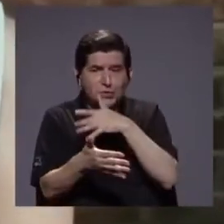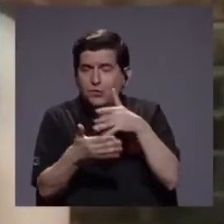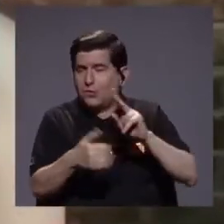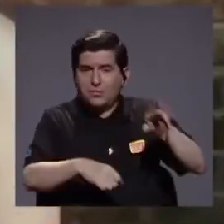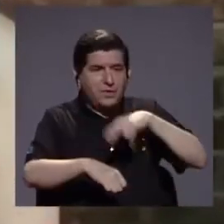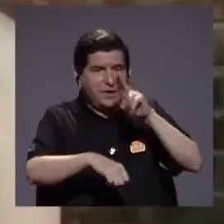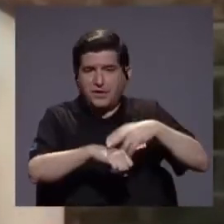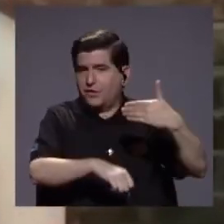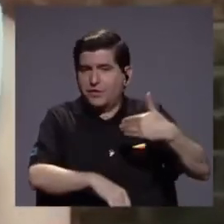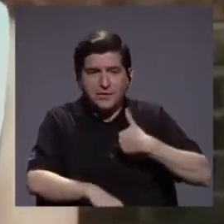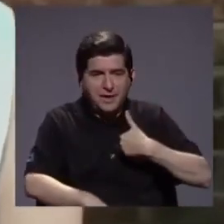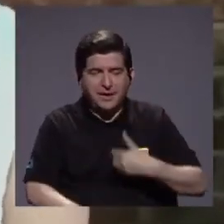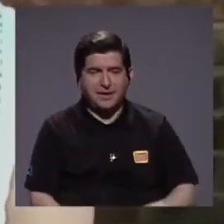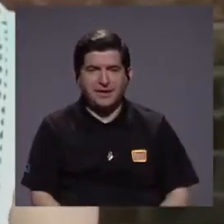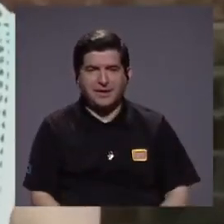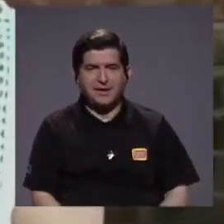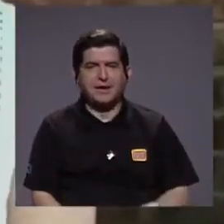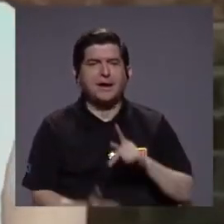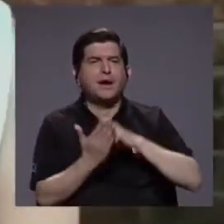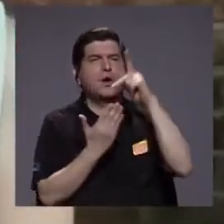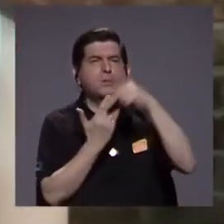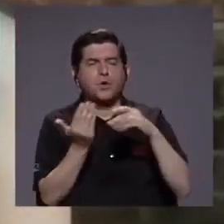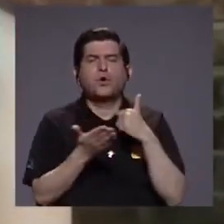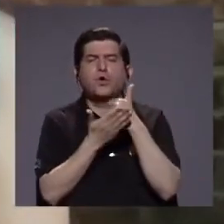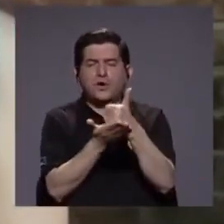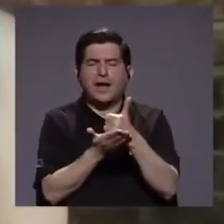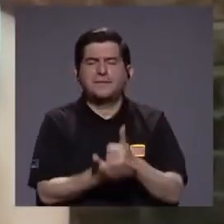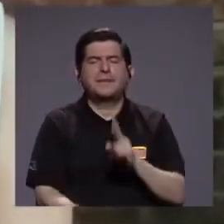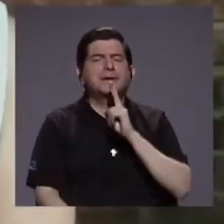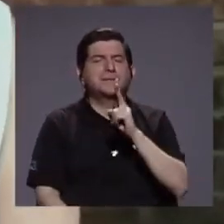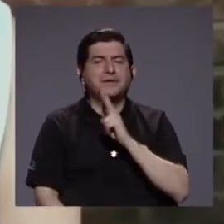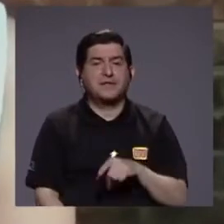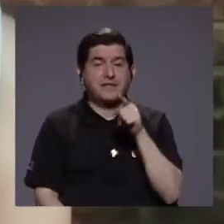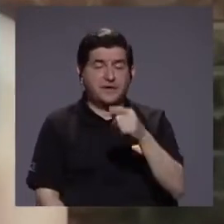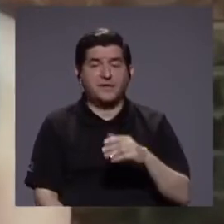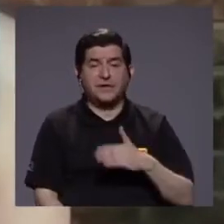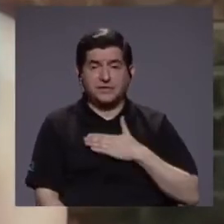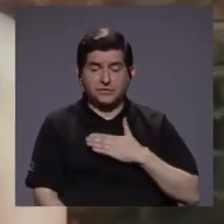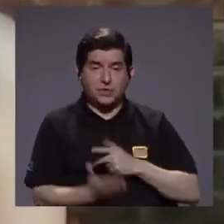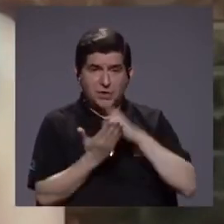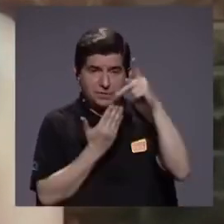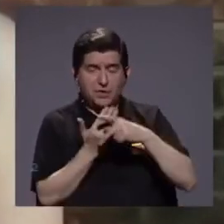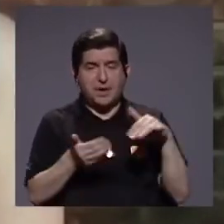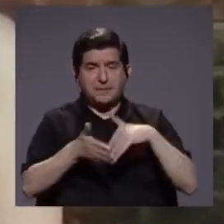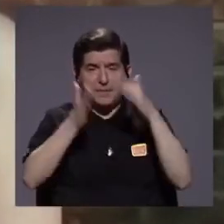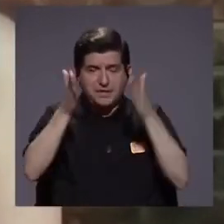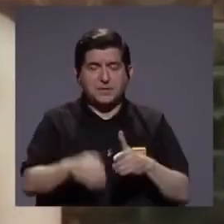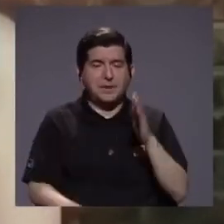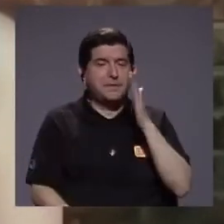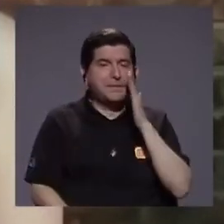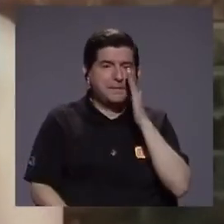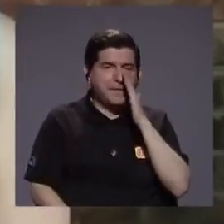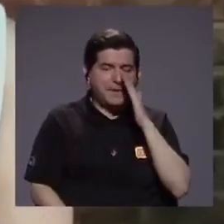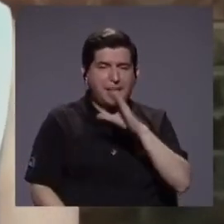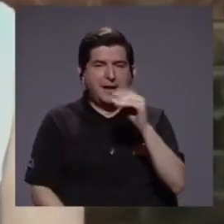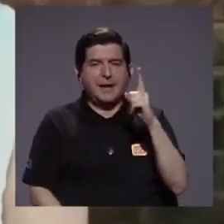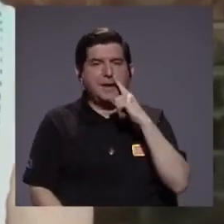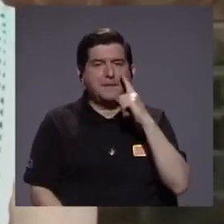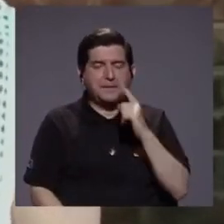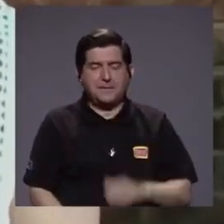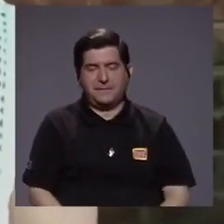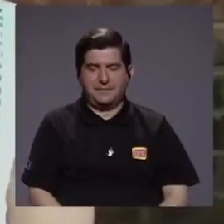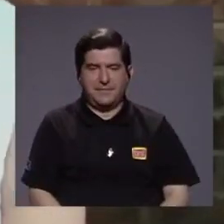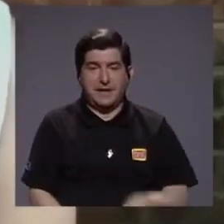regulares que tenemos. Crear un programa de becas real, y eso está en mi programa para los estudiantes y madres de familia. Eso es